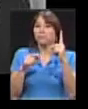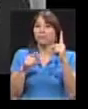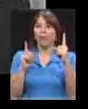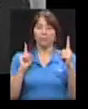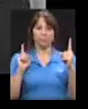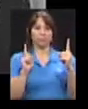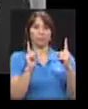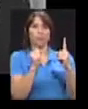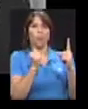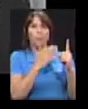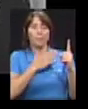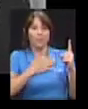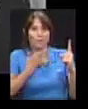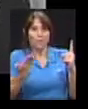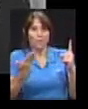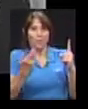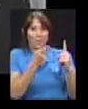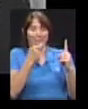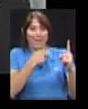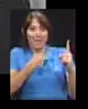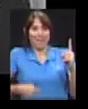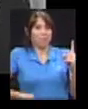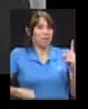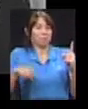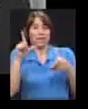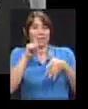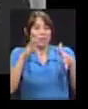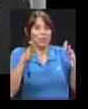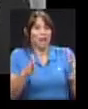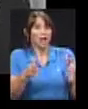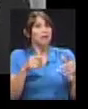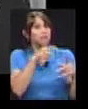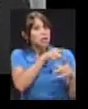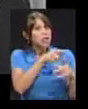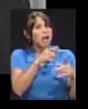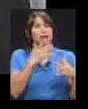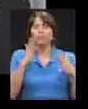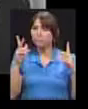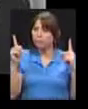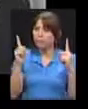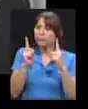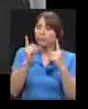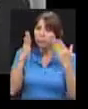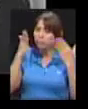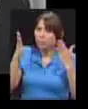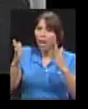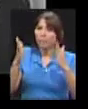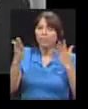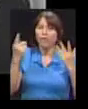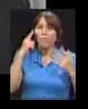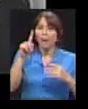tuvo... Y herediano, papiores. Para preguntarle por las cosas,